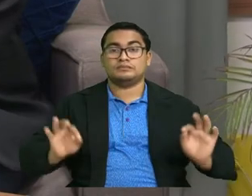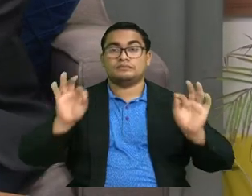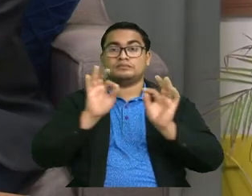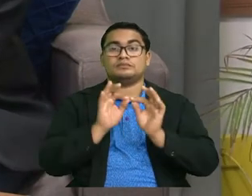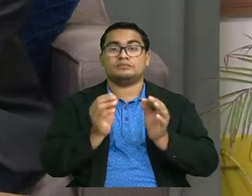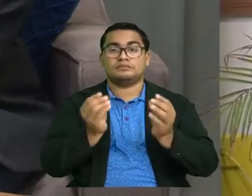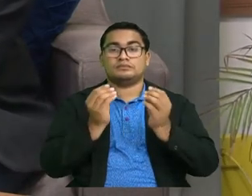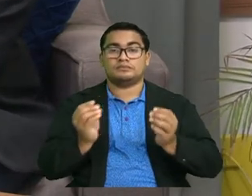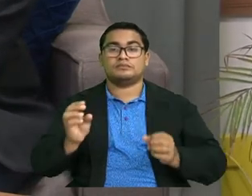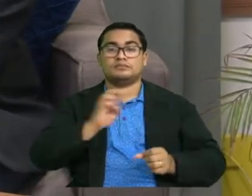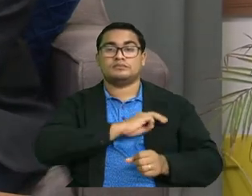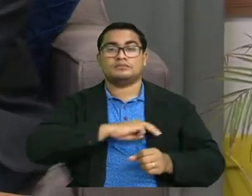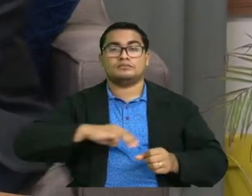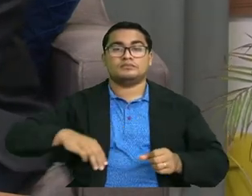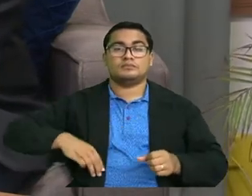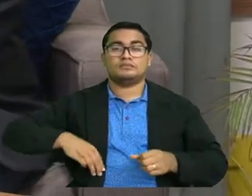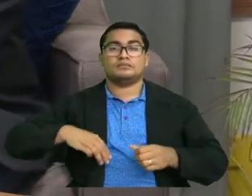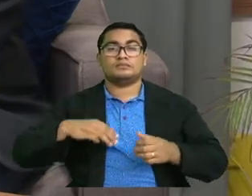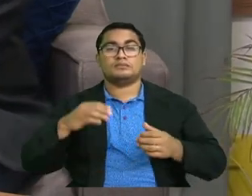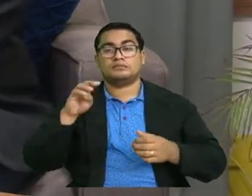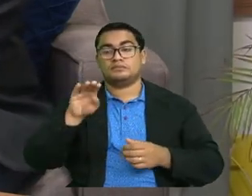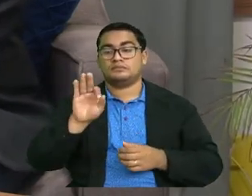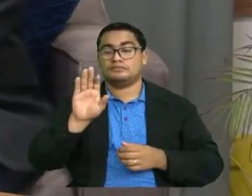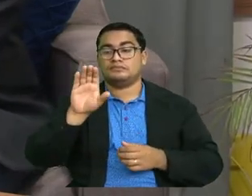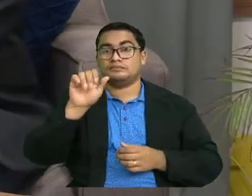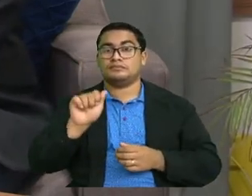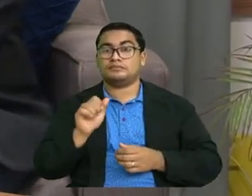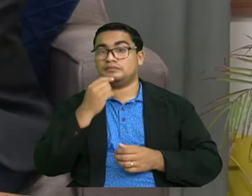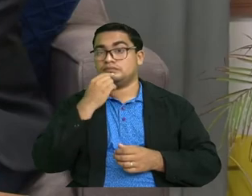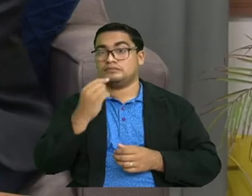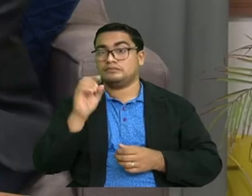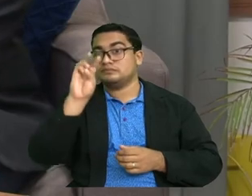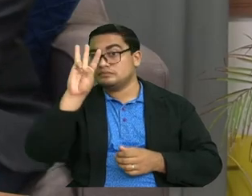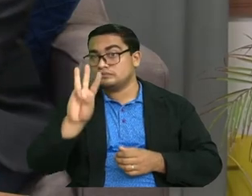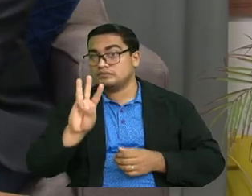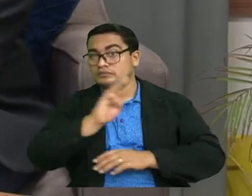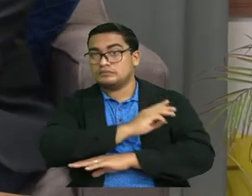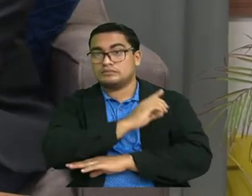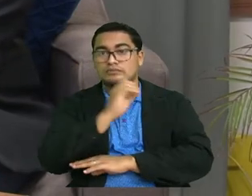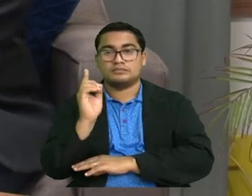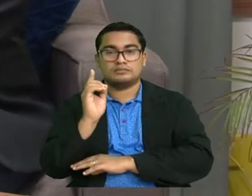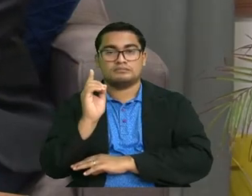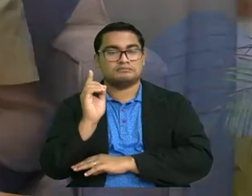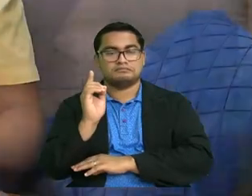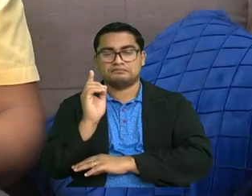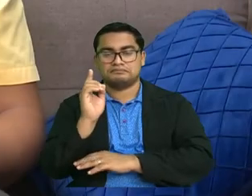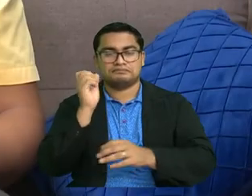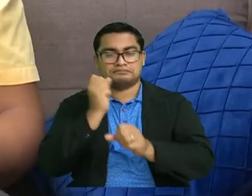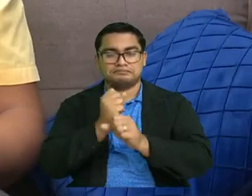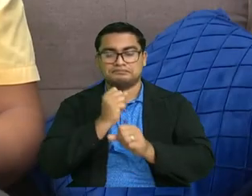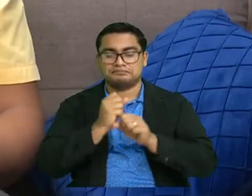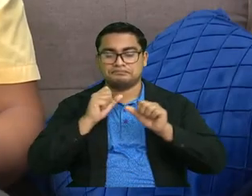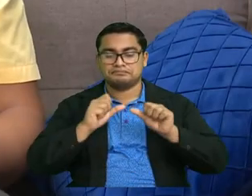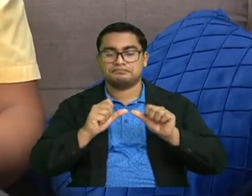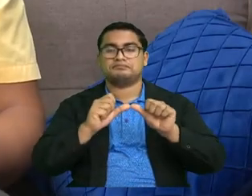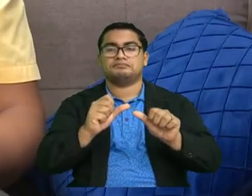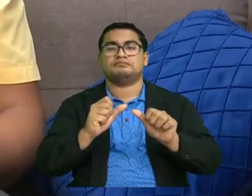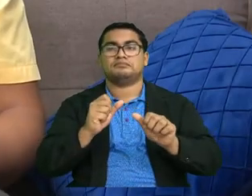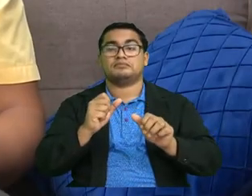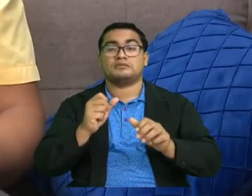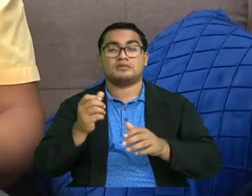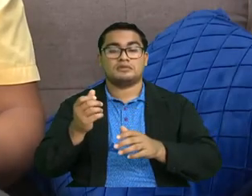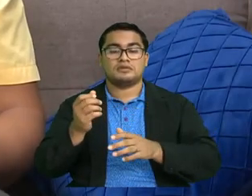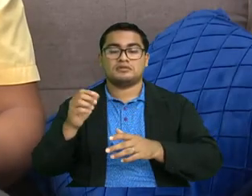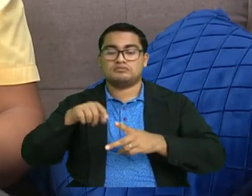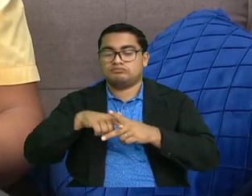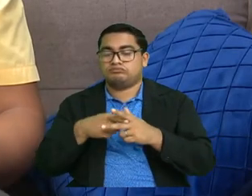para el Ministerio no es solo esos 3 días, sino que nosotros venimos trabajando desde año, ¿verdad?, desde el inicio de